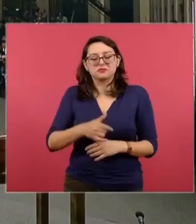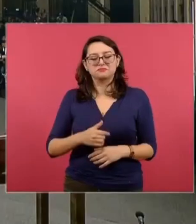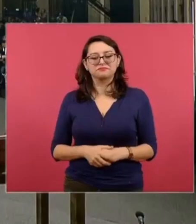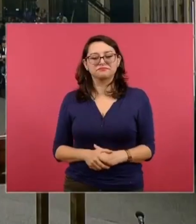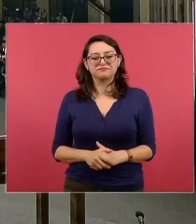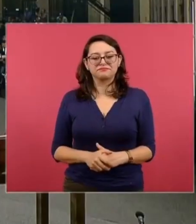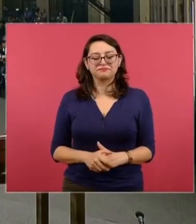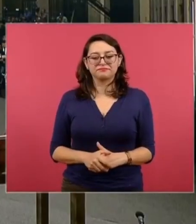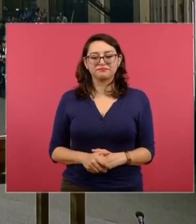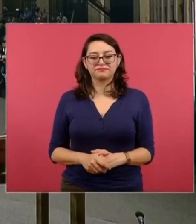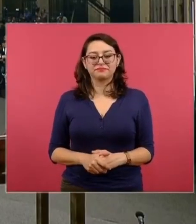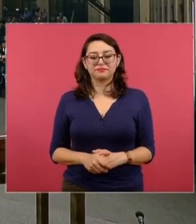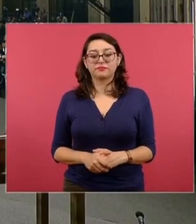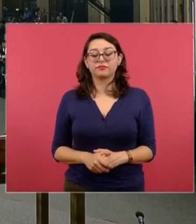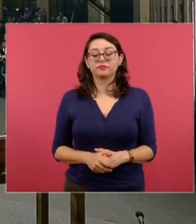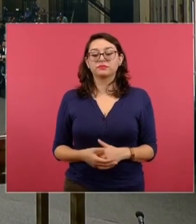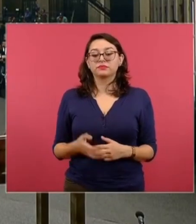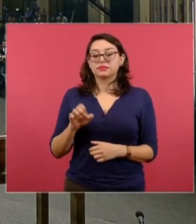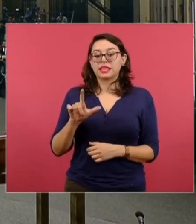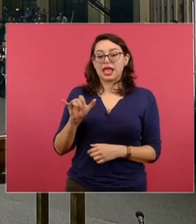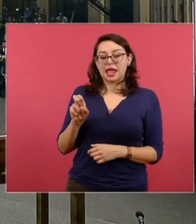Elian Valdés.